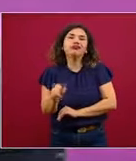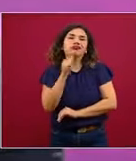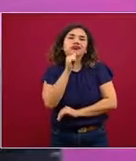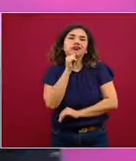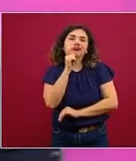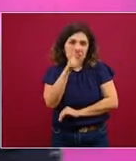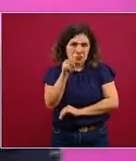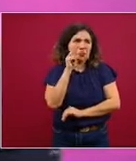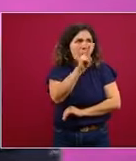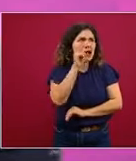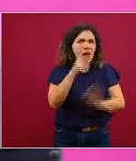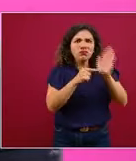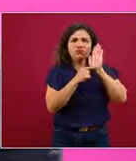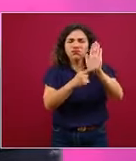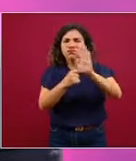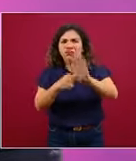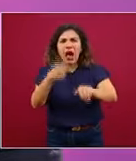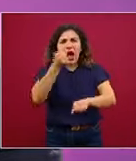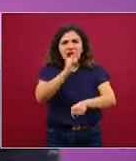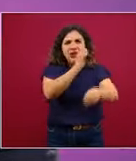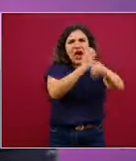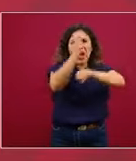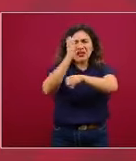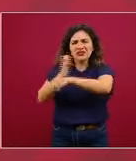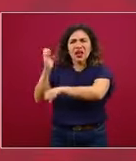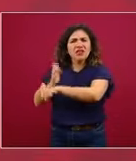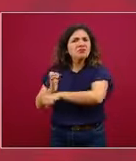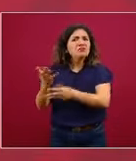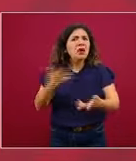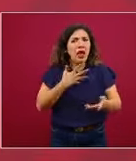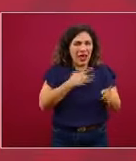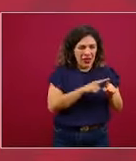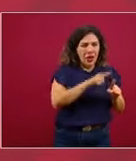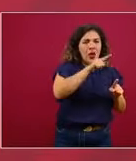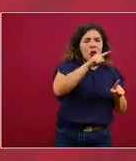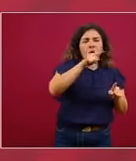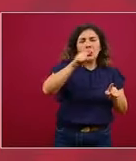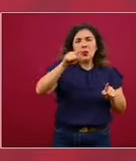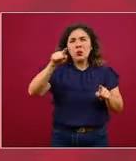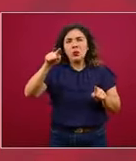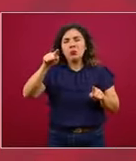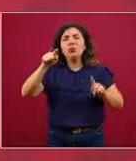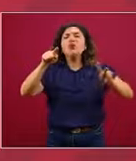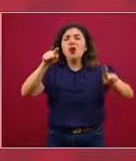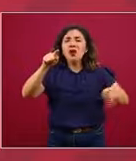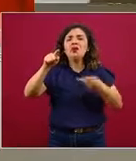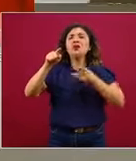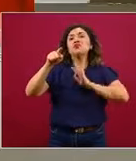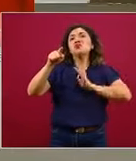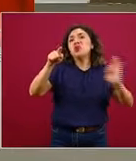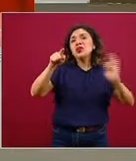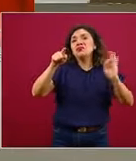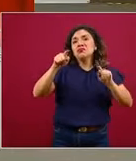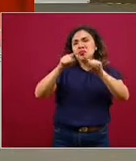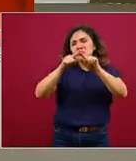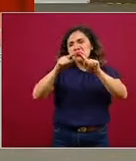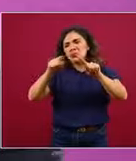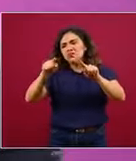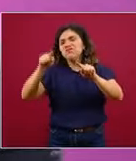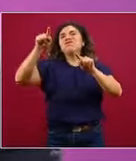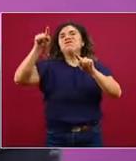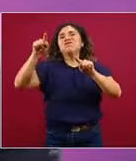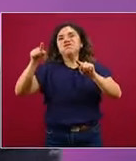en los escenarios estatales, en donde esta meseta puede luego ser continua con un